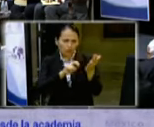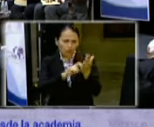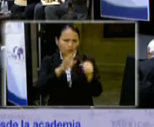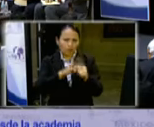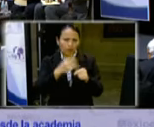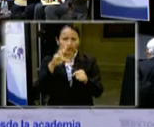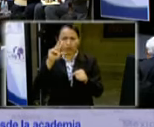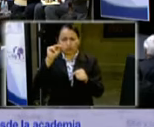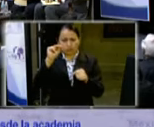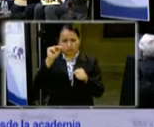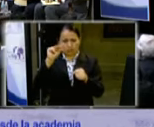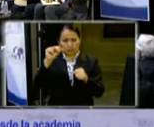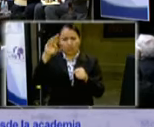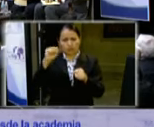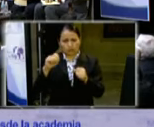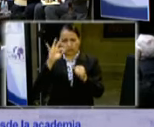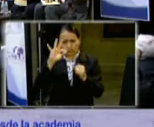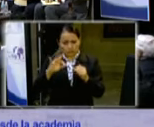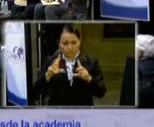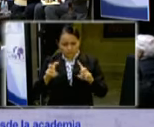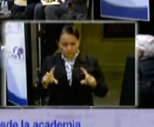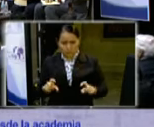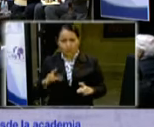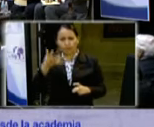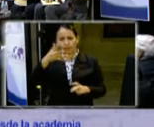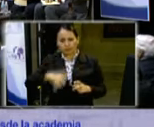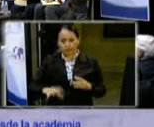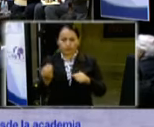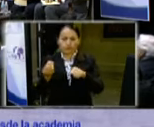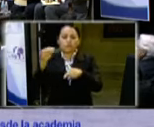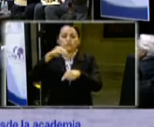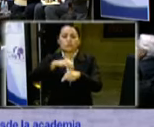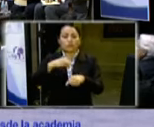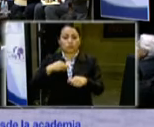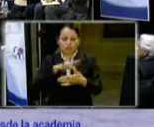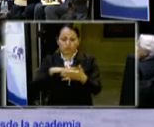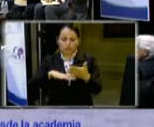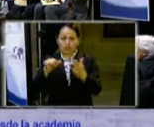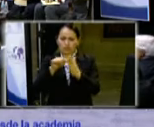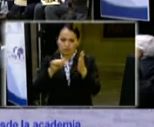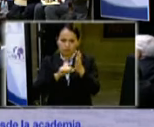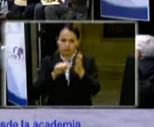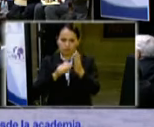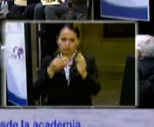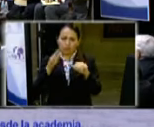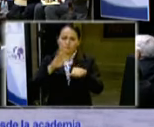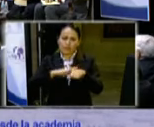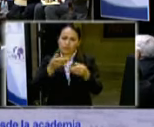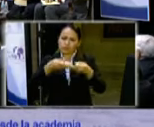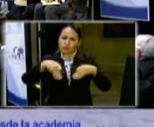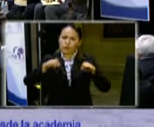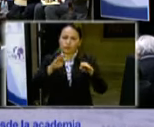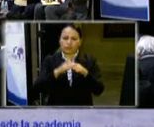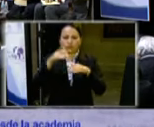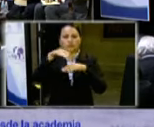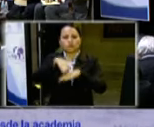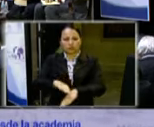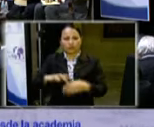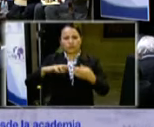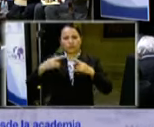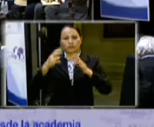89, fracción 10, fue adicionado de la siguiente forma. Voy a leer ese artículo y en particular enfatizaré la parte que corresponde a la reforma